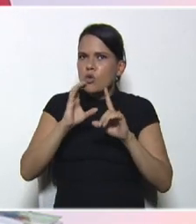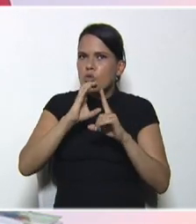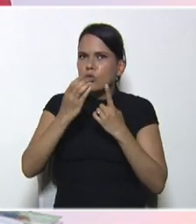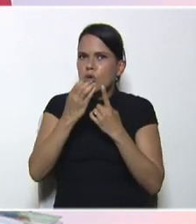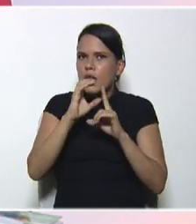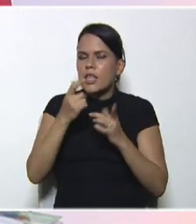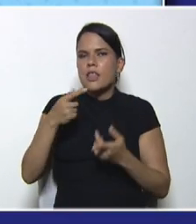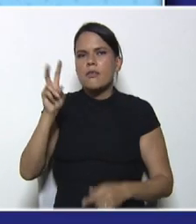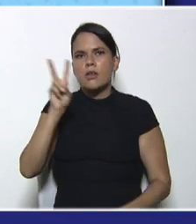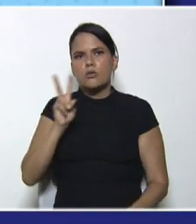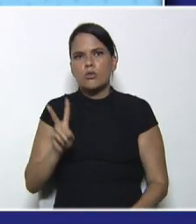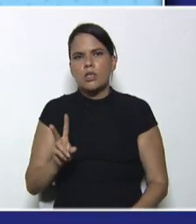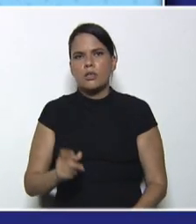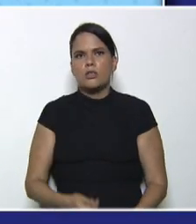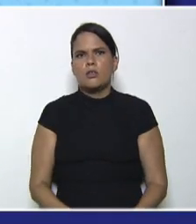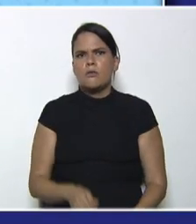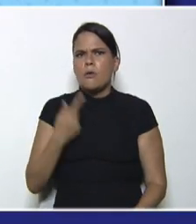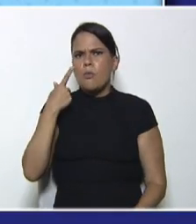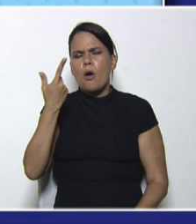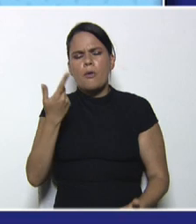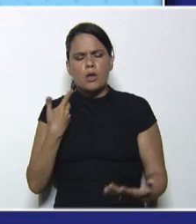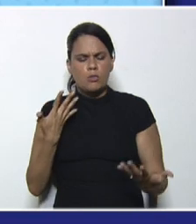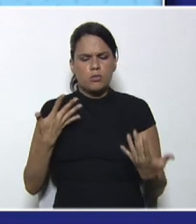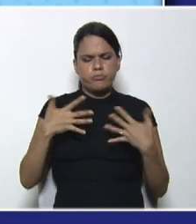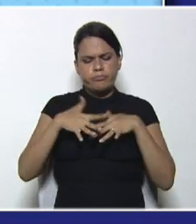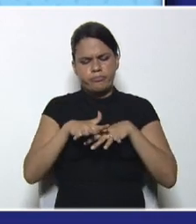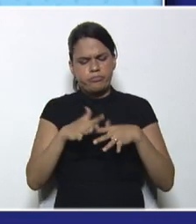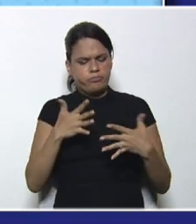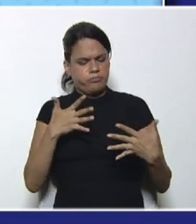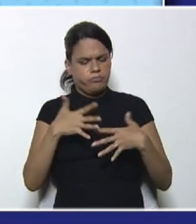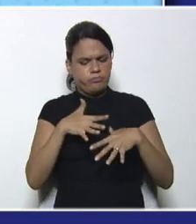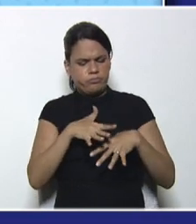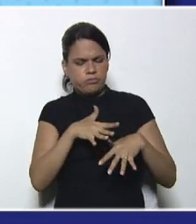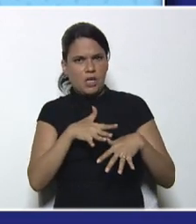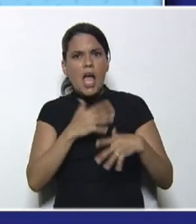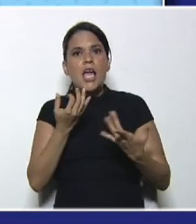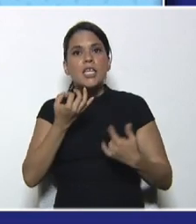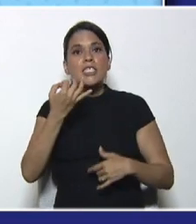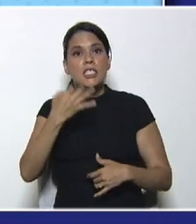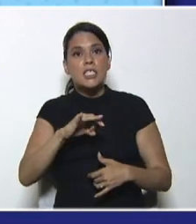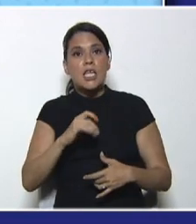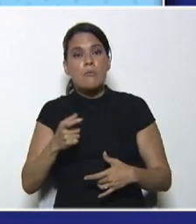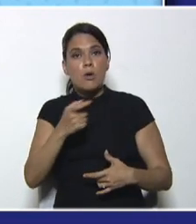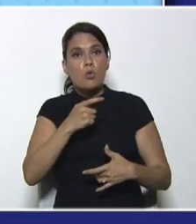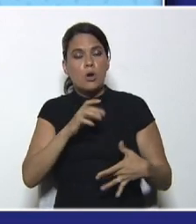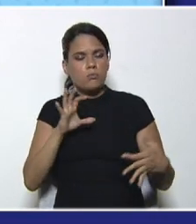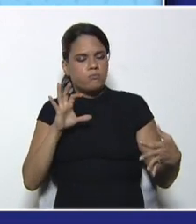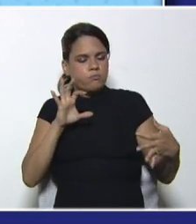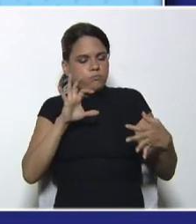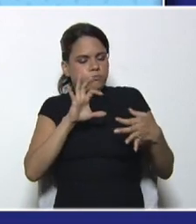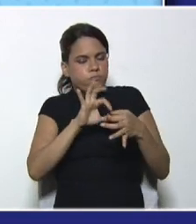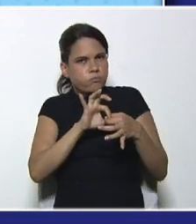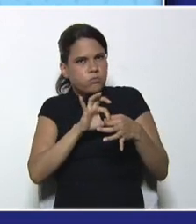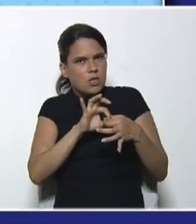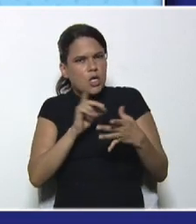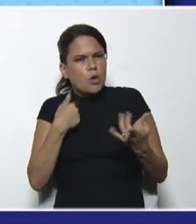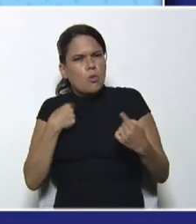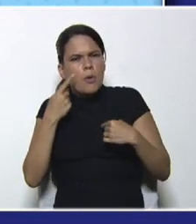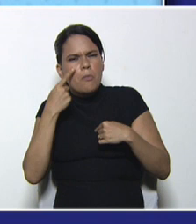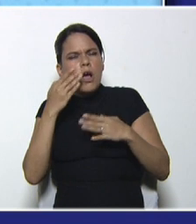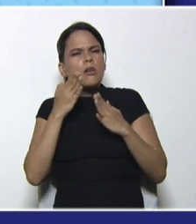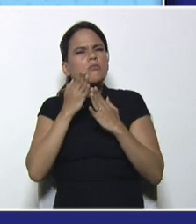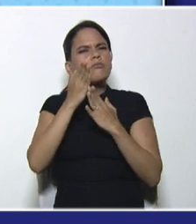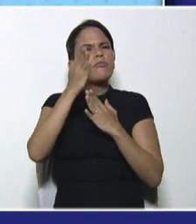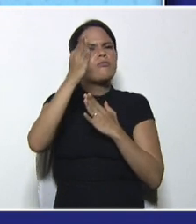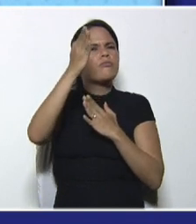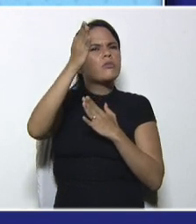de Venezuela. Y ya vamos a ver cómo relacionarlo, siempre buscando el enlace y cómo ver más allá de